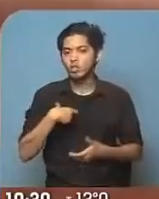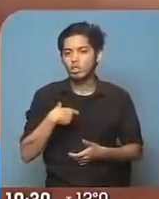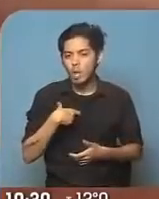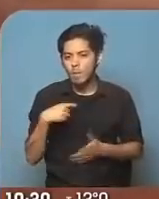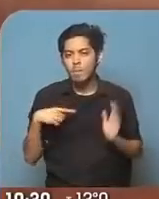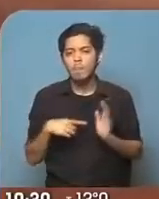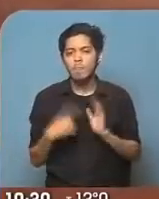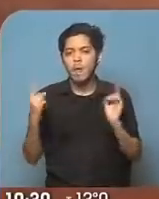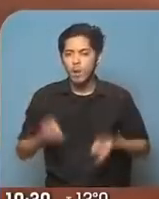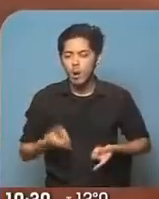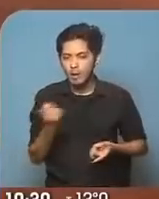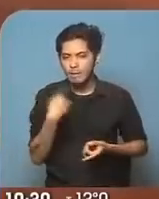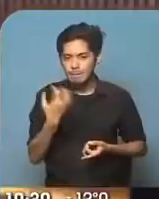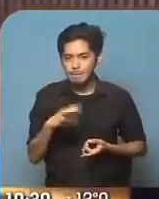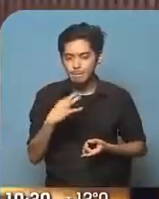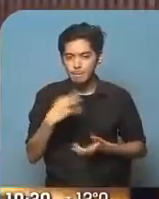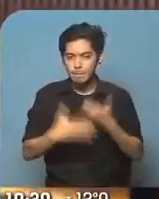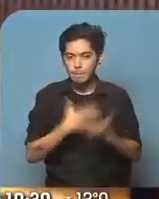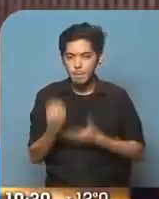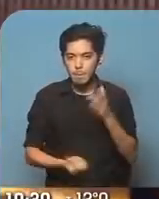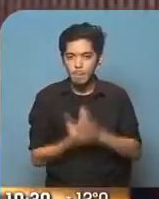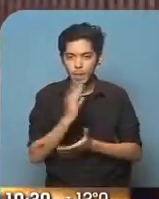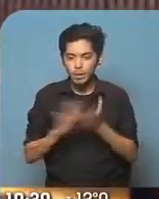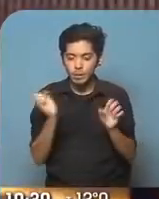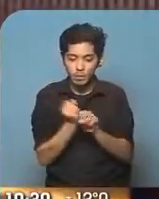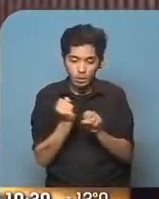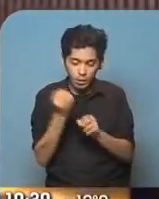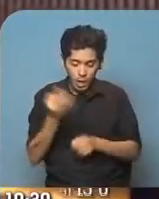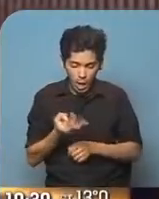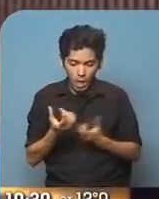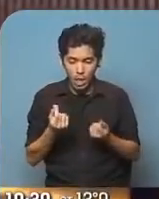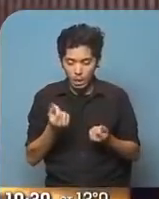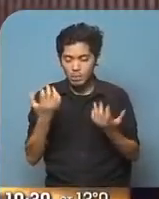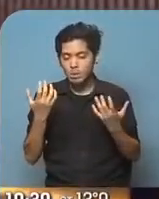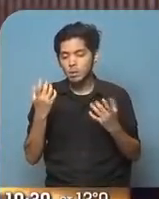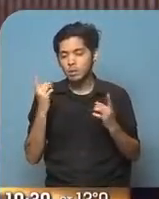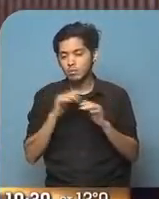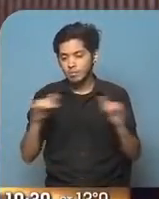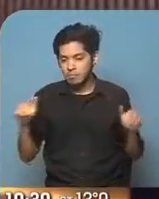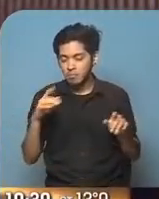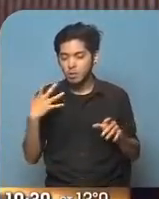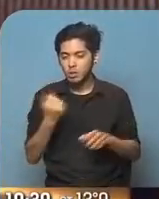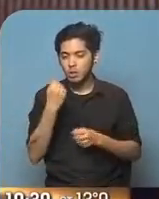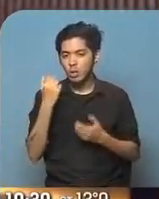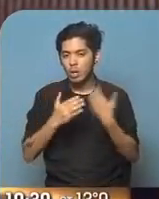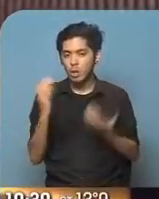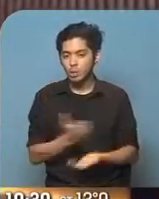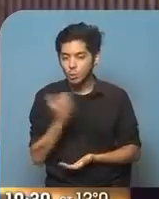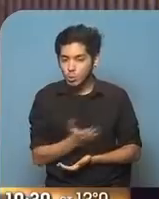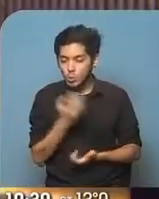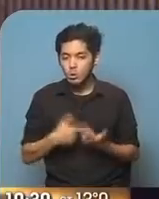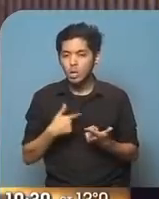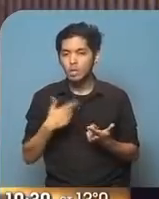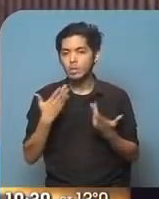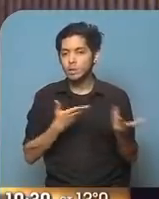nosotros estamos generar generar trabajos de calidad estables y estos se logran a través de la industria de los servicios industriales